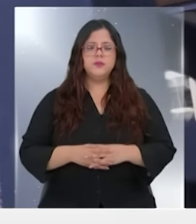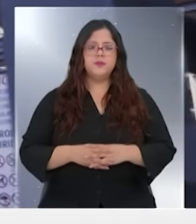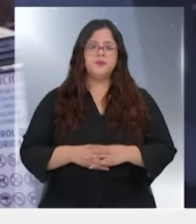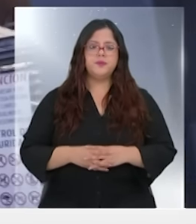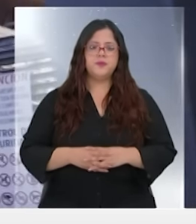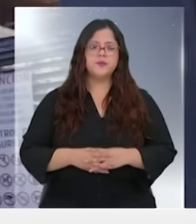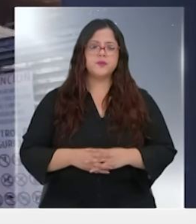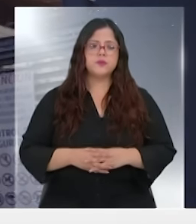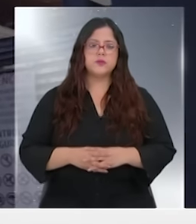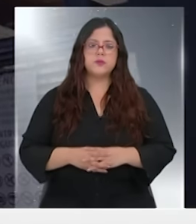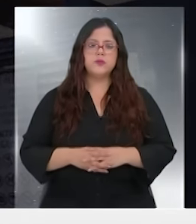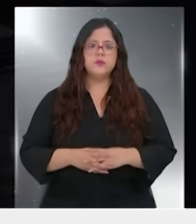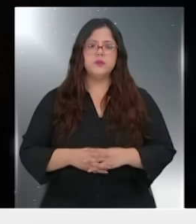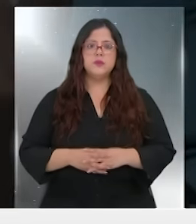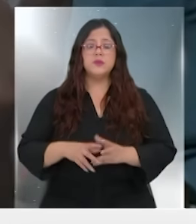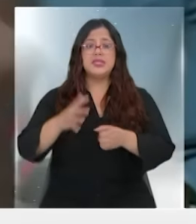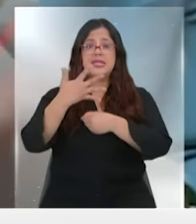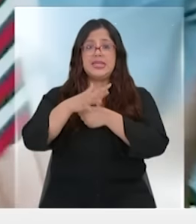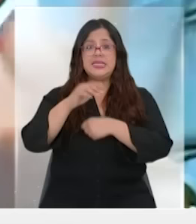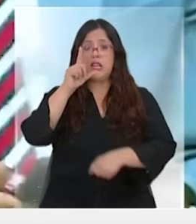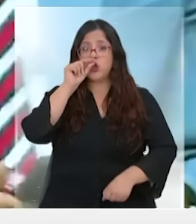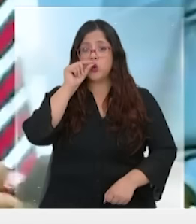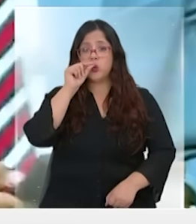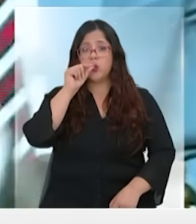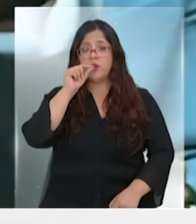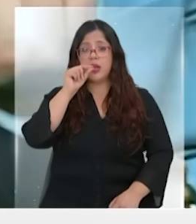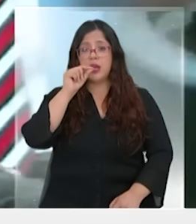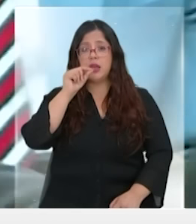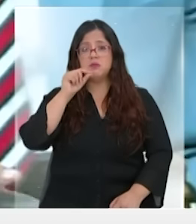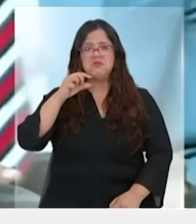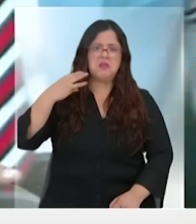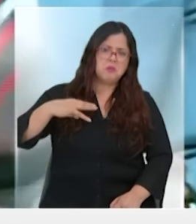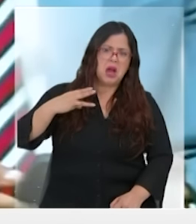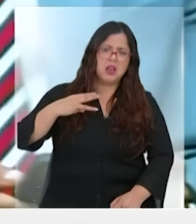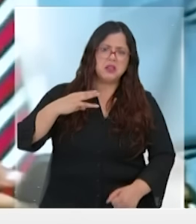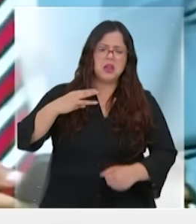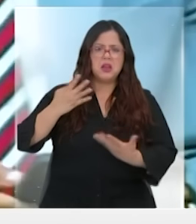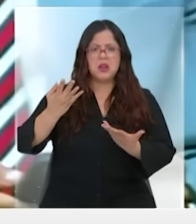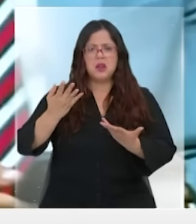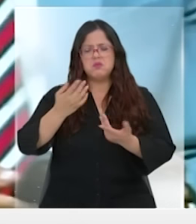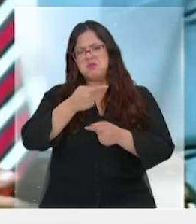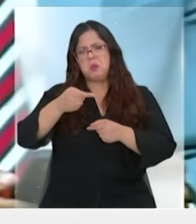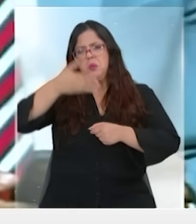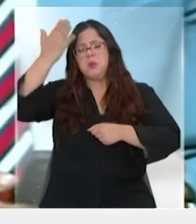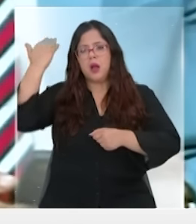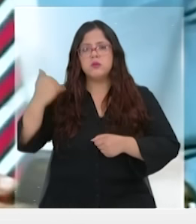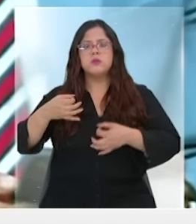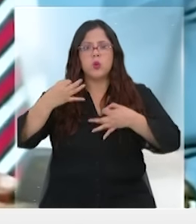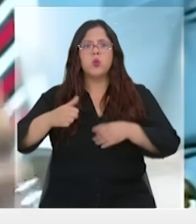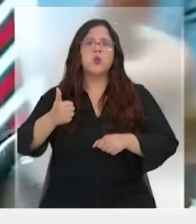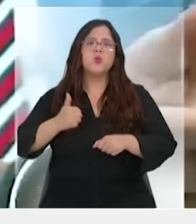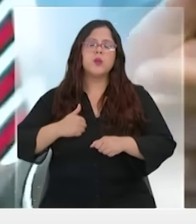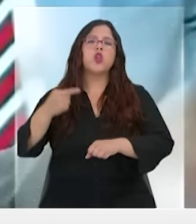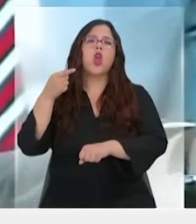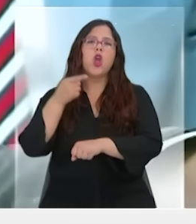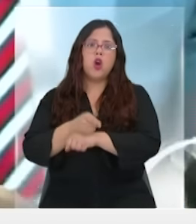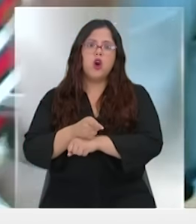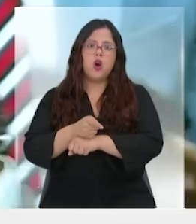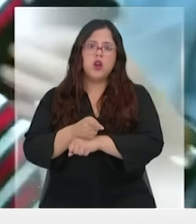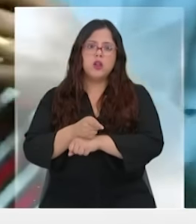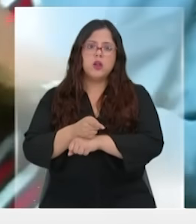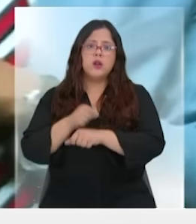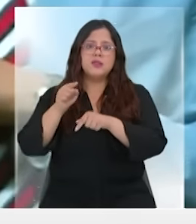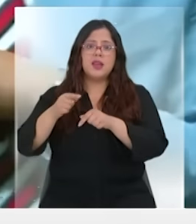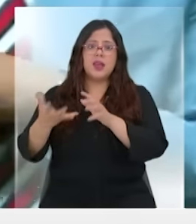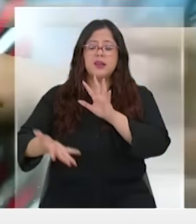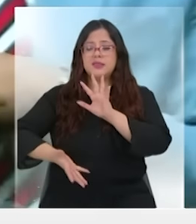Cuando nosotros comparecemos el día 15, martes para miércoles, semana pasada, cumpliendo la orden, y se le